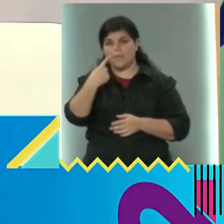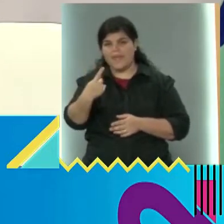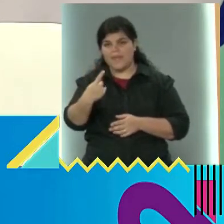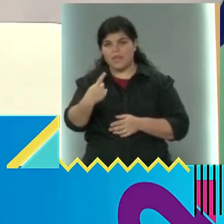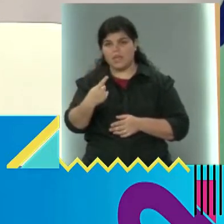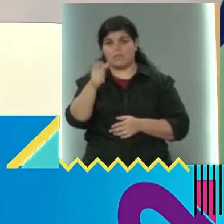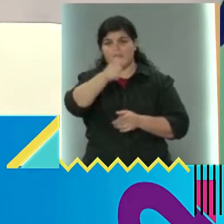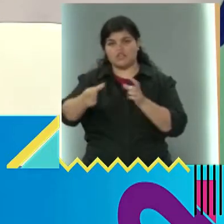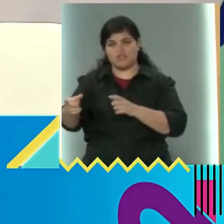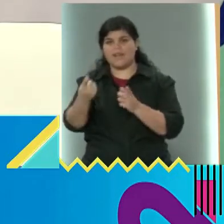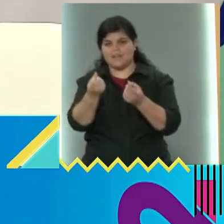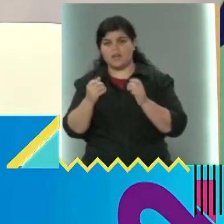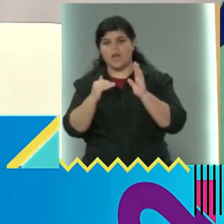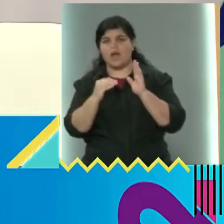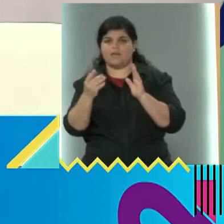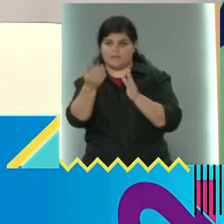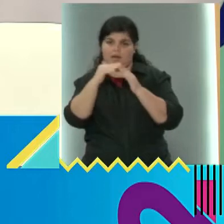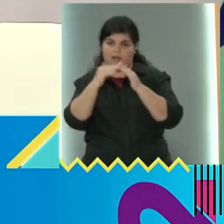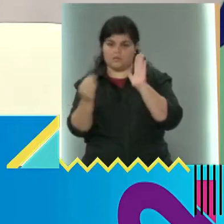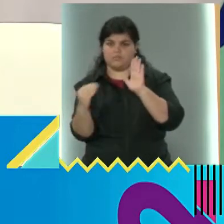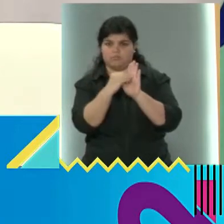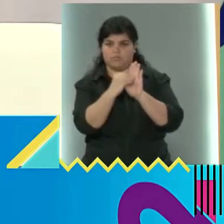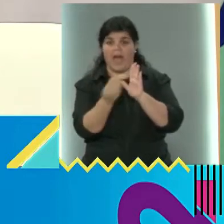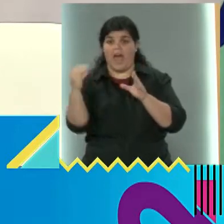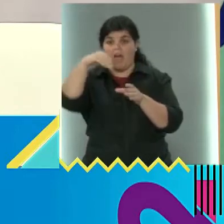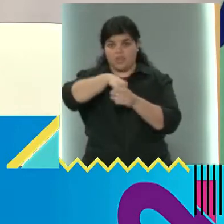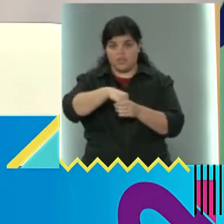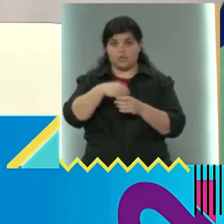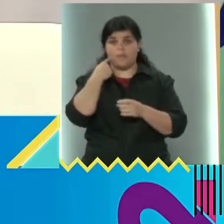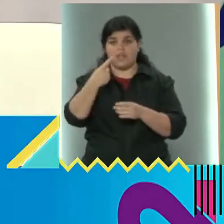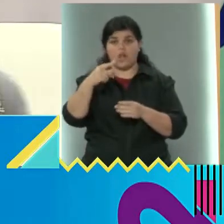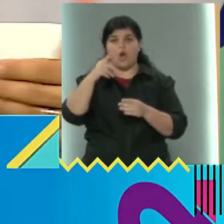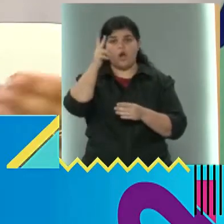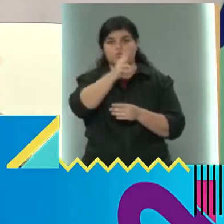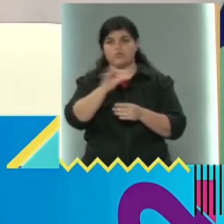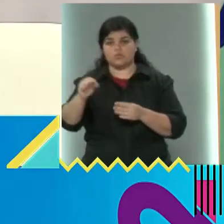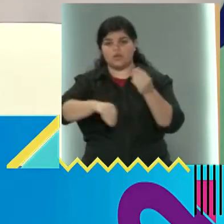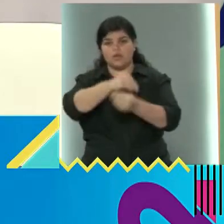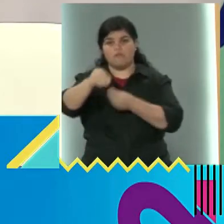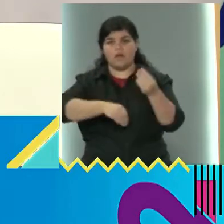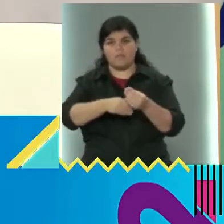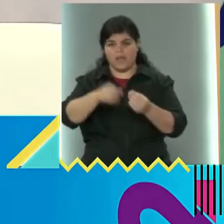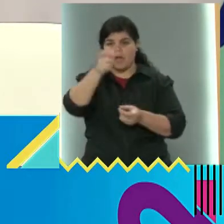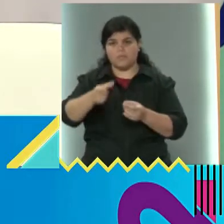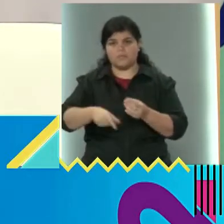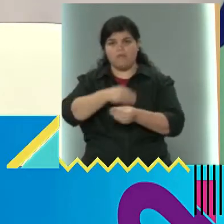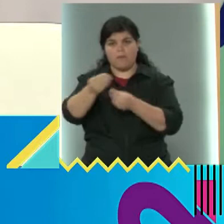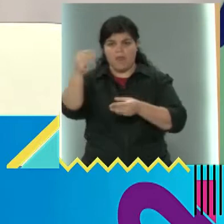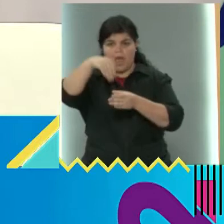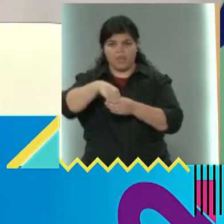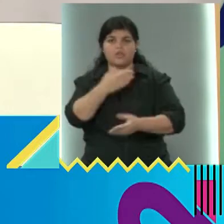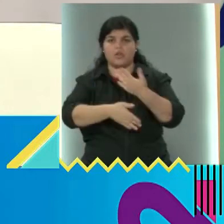necesidad habitacional. Dentro de ellos tenemos 1.800 familias con discapacidades de alguna de las personas del grupo, cosa que